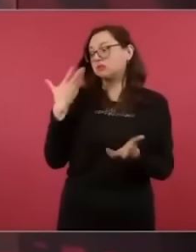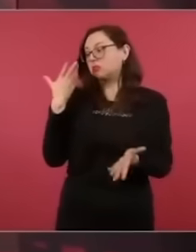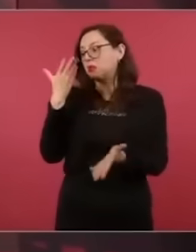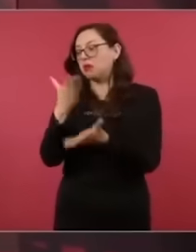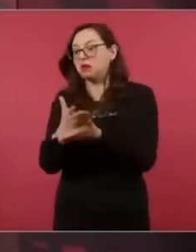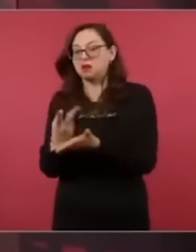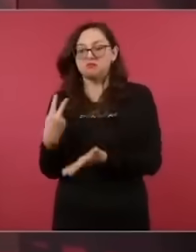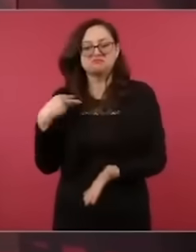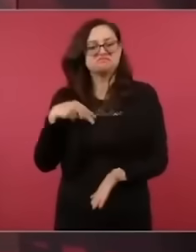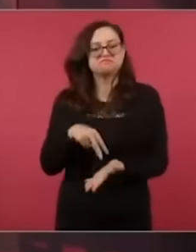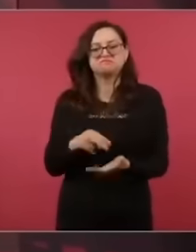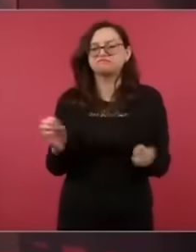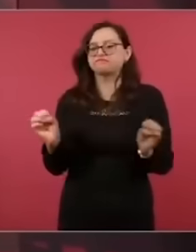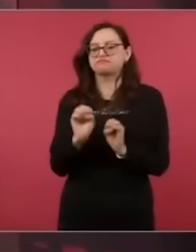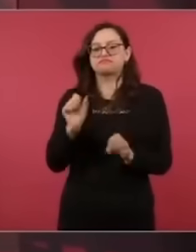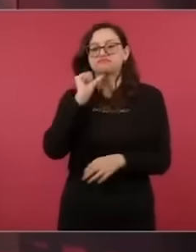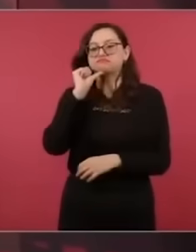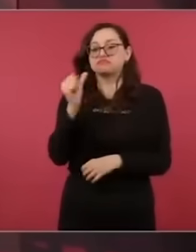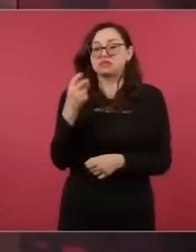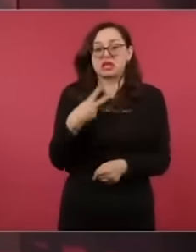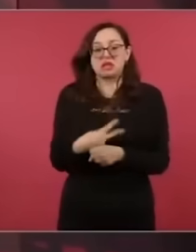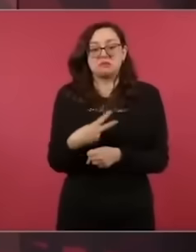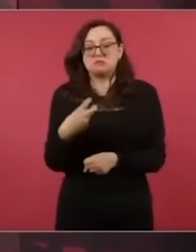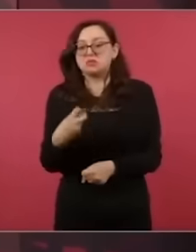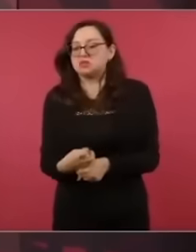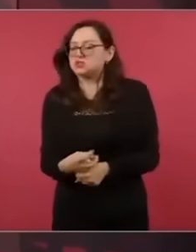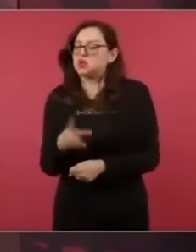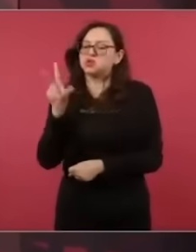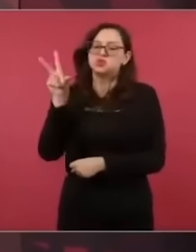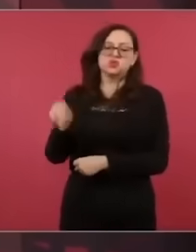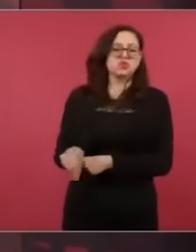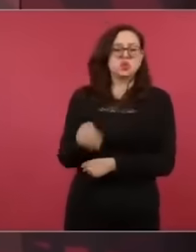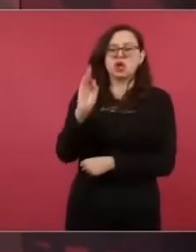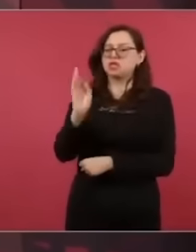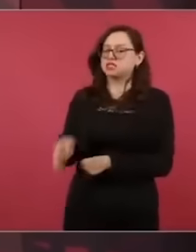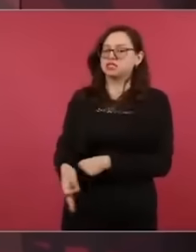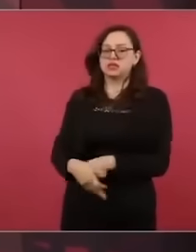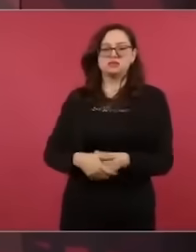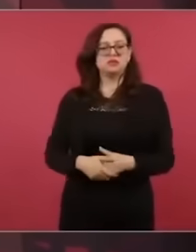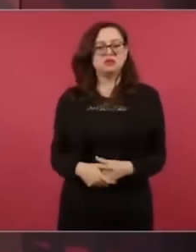a ningún tipo de actos públicos, políticos,